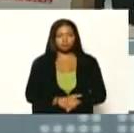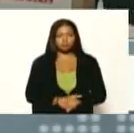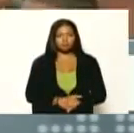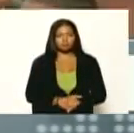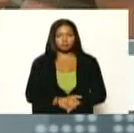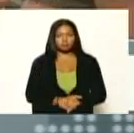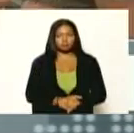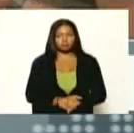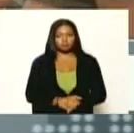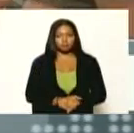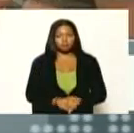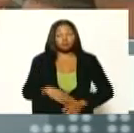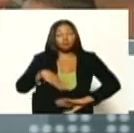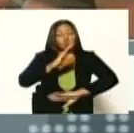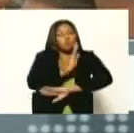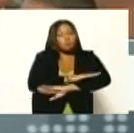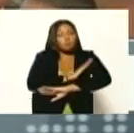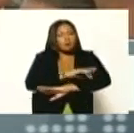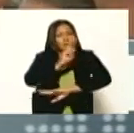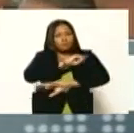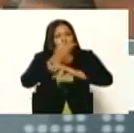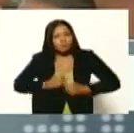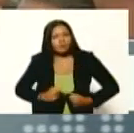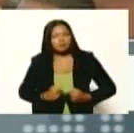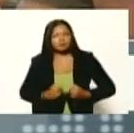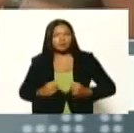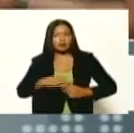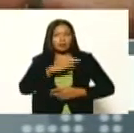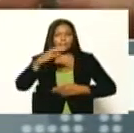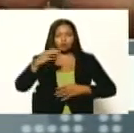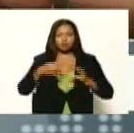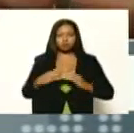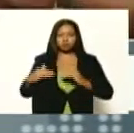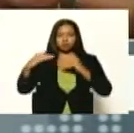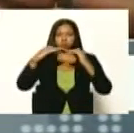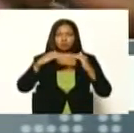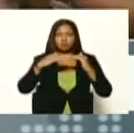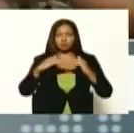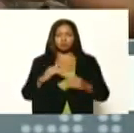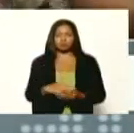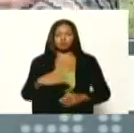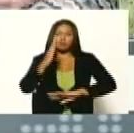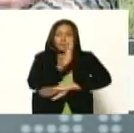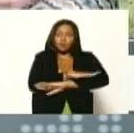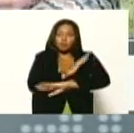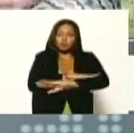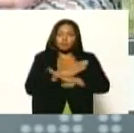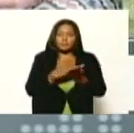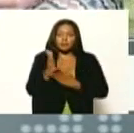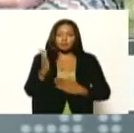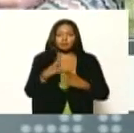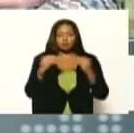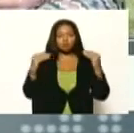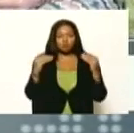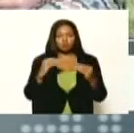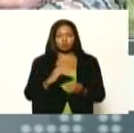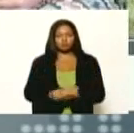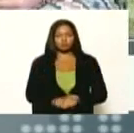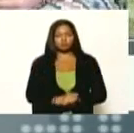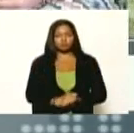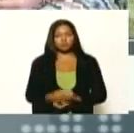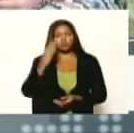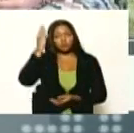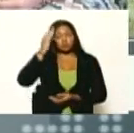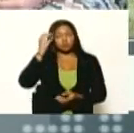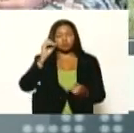El coraje, el espíritu unitario, la autodisciplina y la disciplina, la